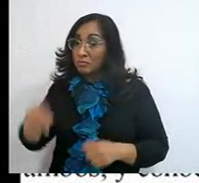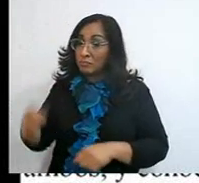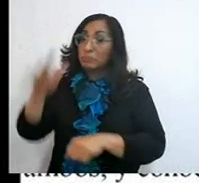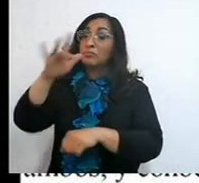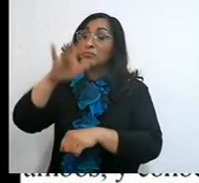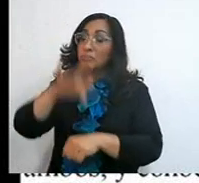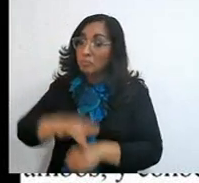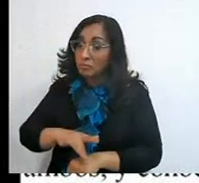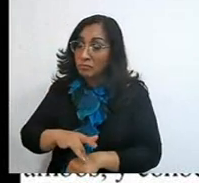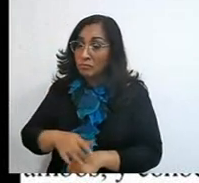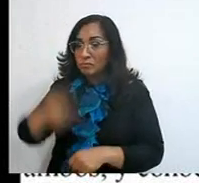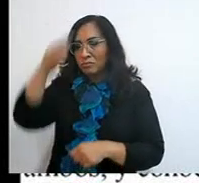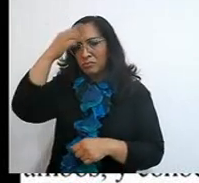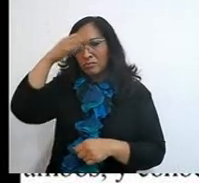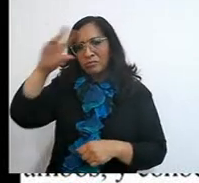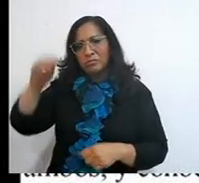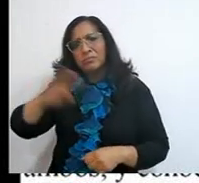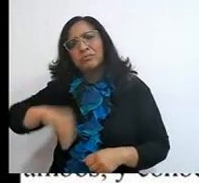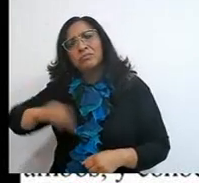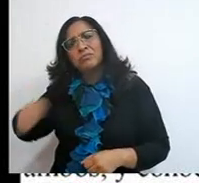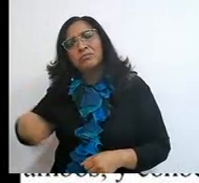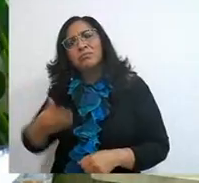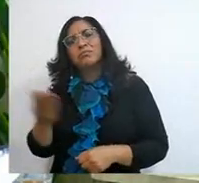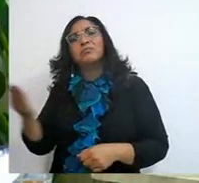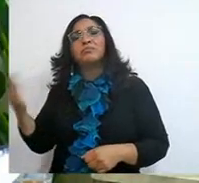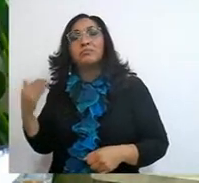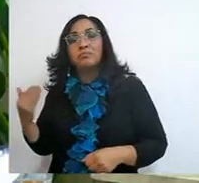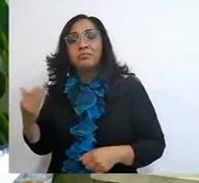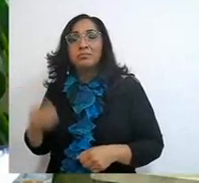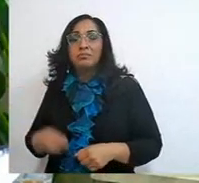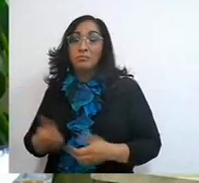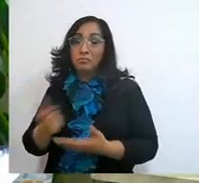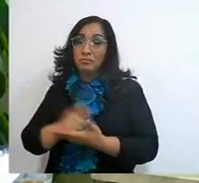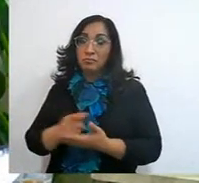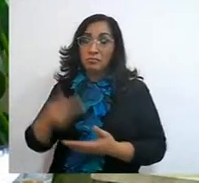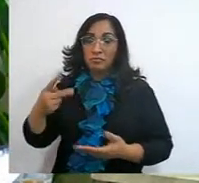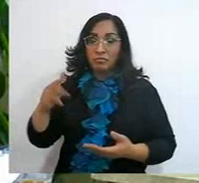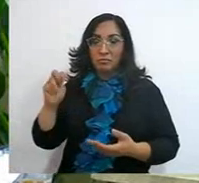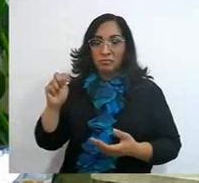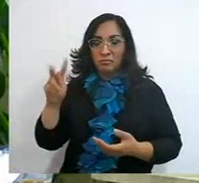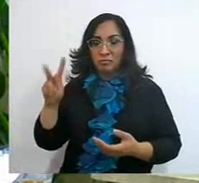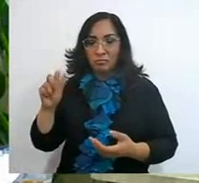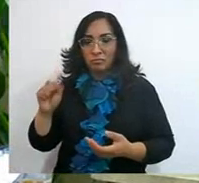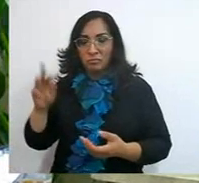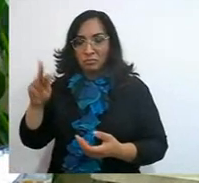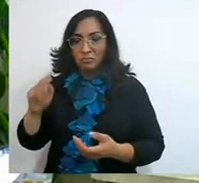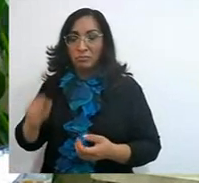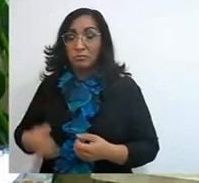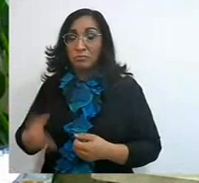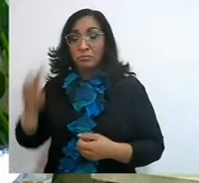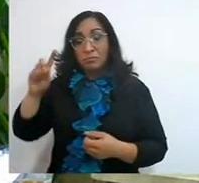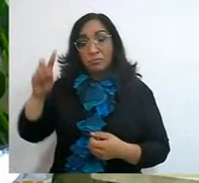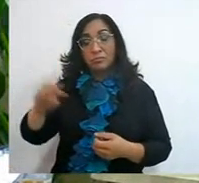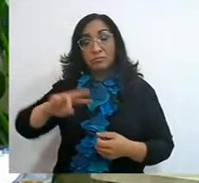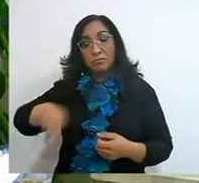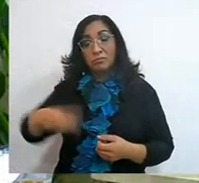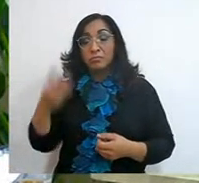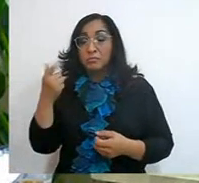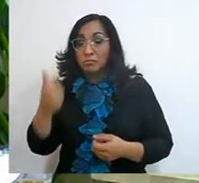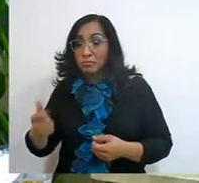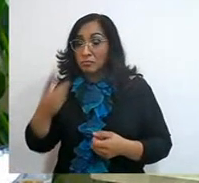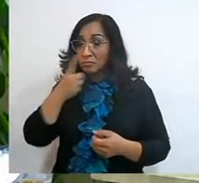le tocaréis, para que no muráis. En el libro de Proverbios 36 dice: